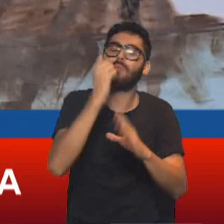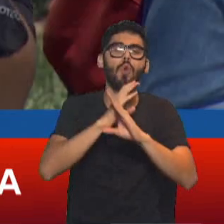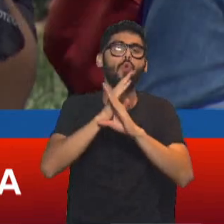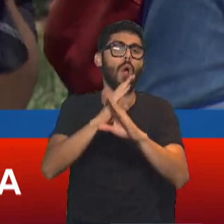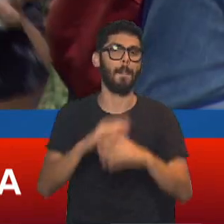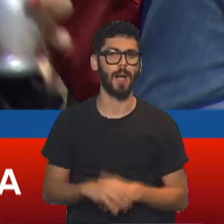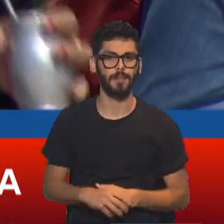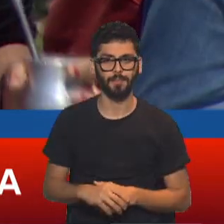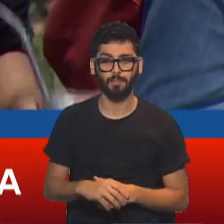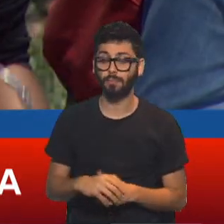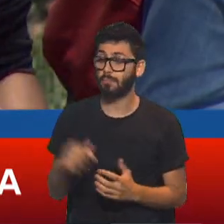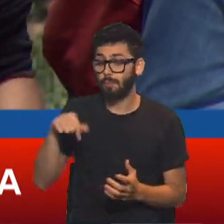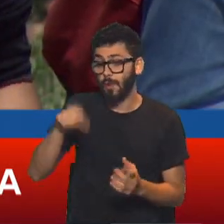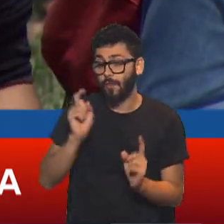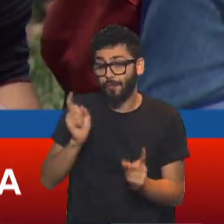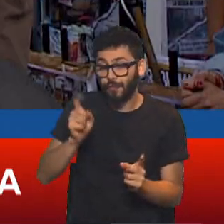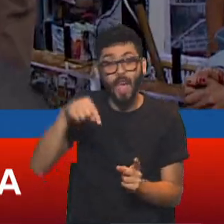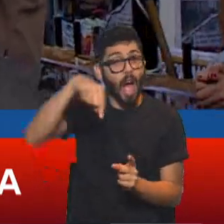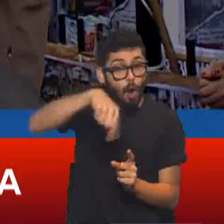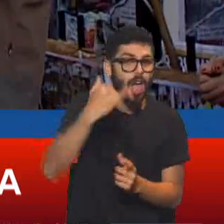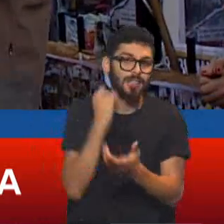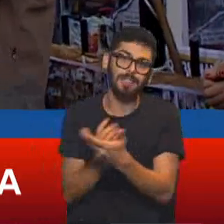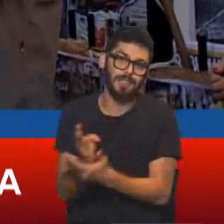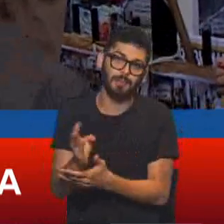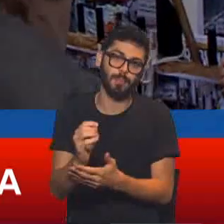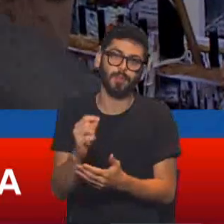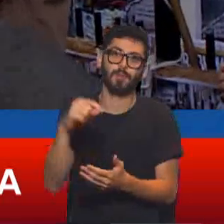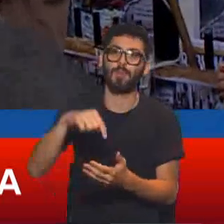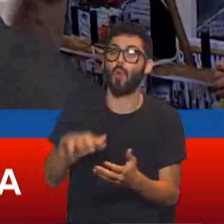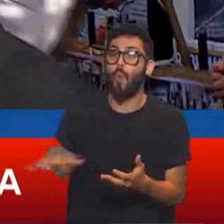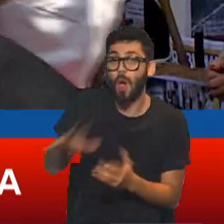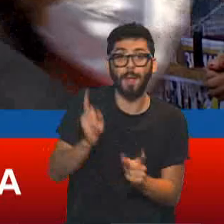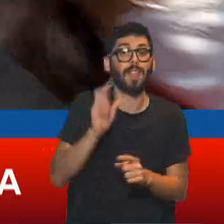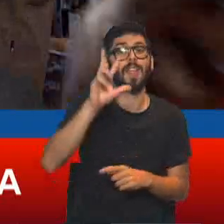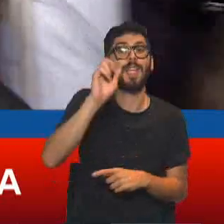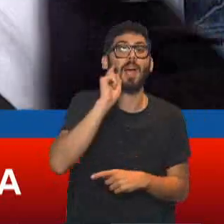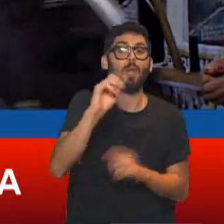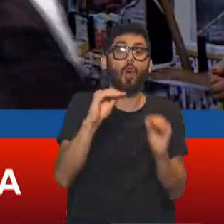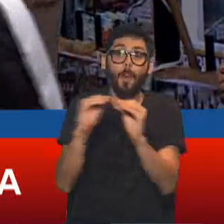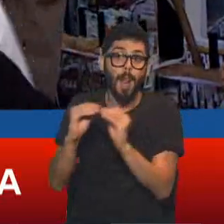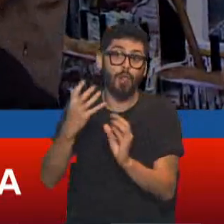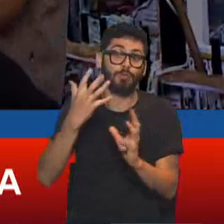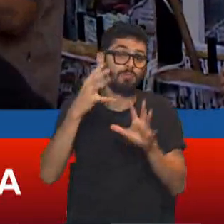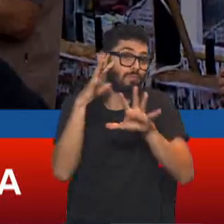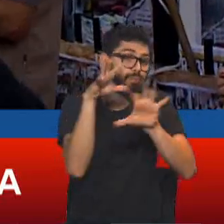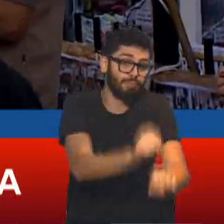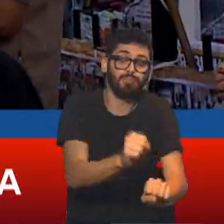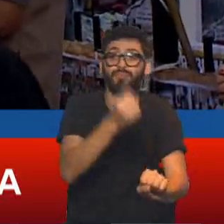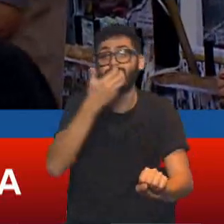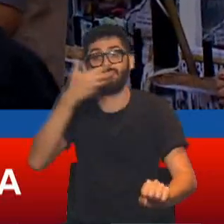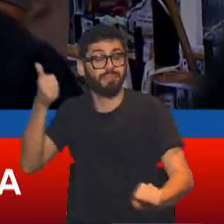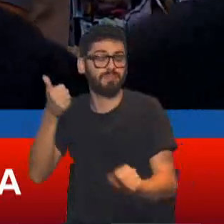Presente, ahora y siempre, la garganta, los barrios y los 30.000 compañeros y compañeras detenidos desaparecidos que